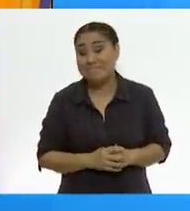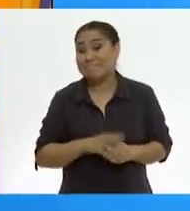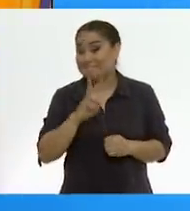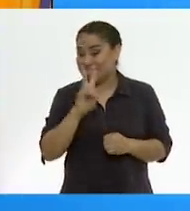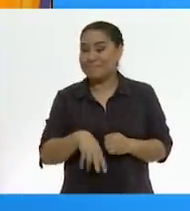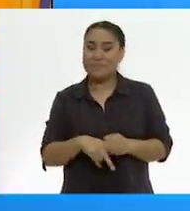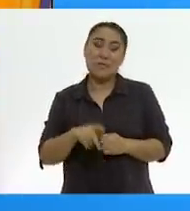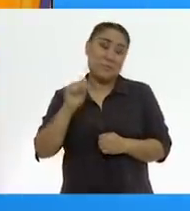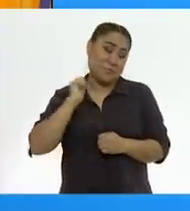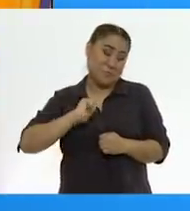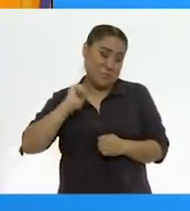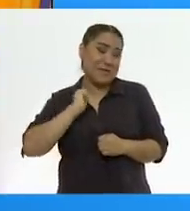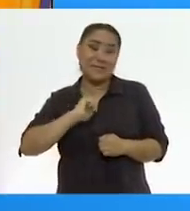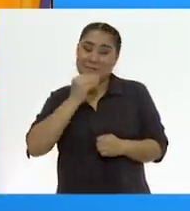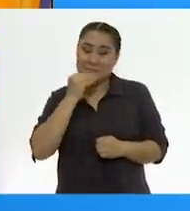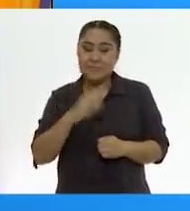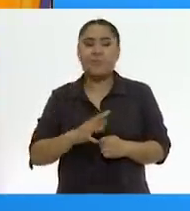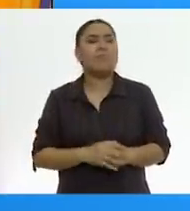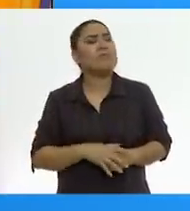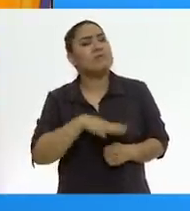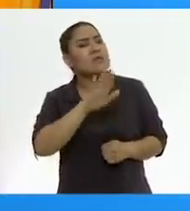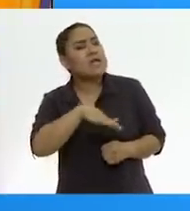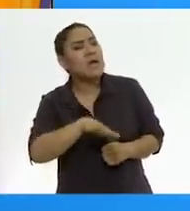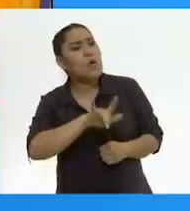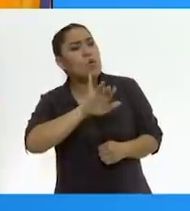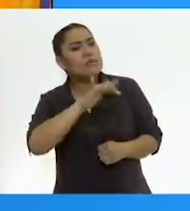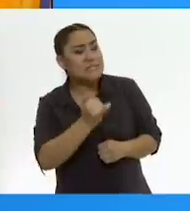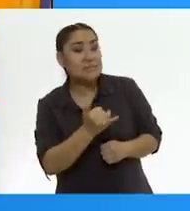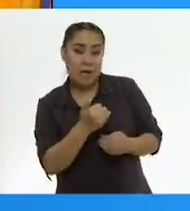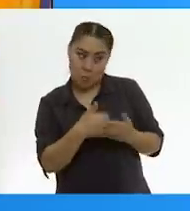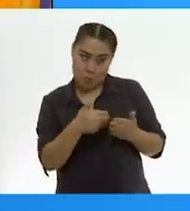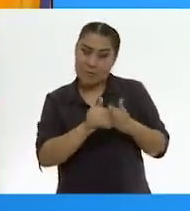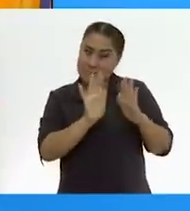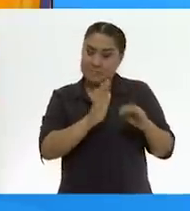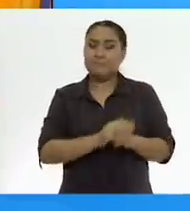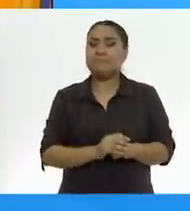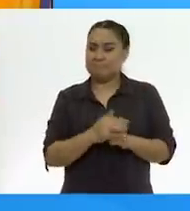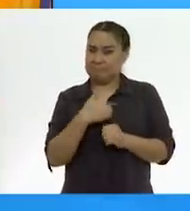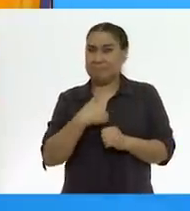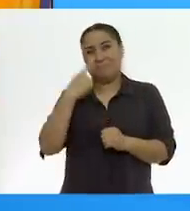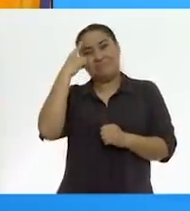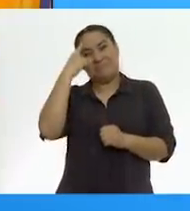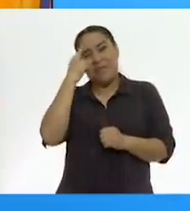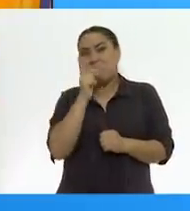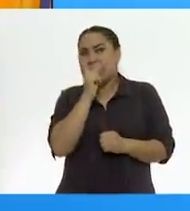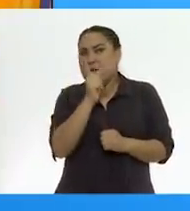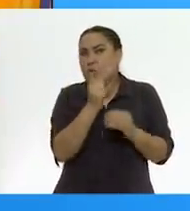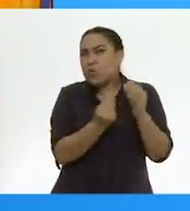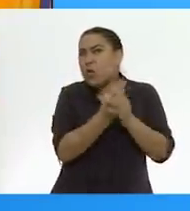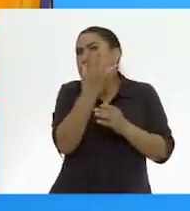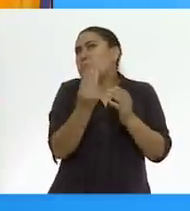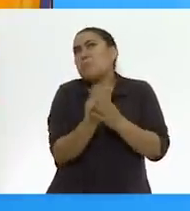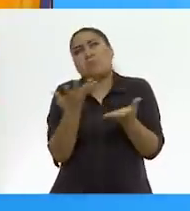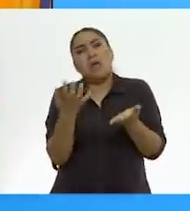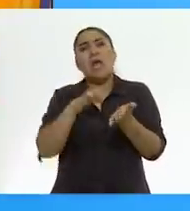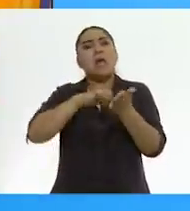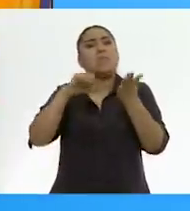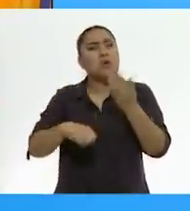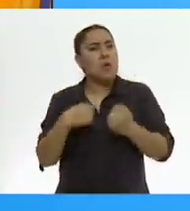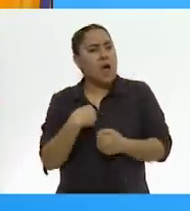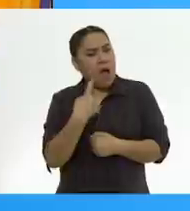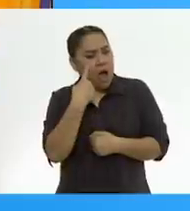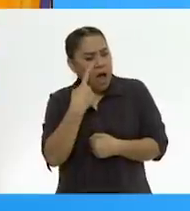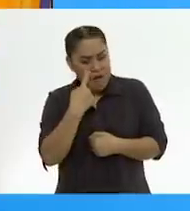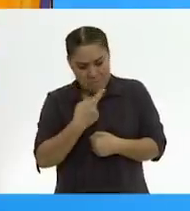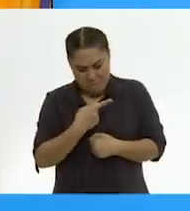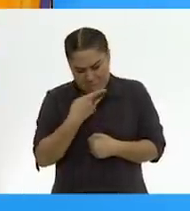¡Ay, esos boleros están! Oye, Lucy, ahora es nuestro turno para decir palabras nuevas. Yo, por ejemplo, digo mucho una